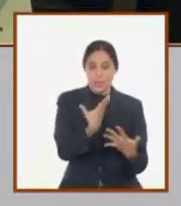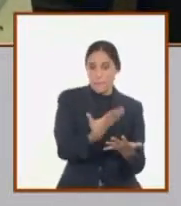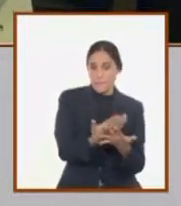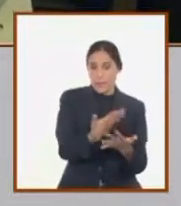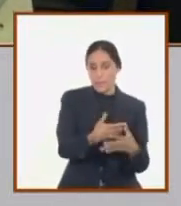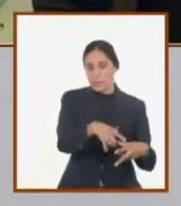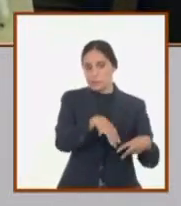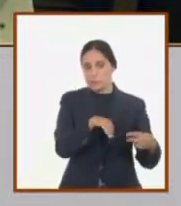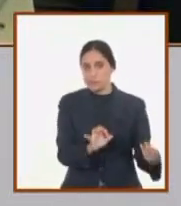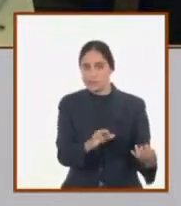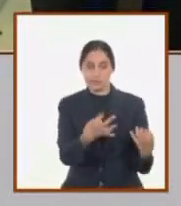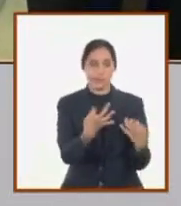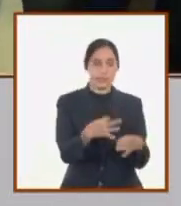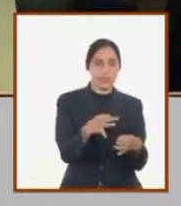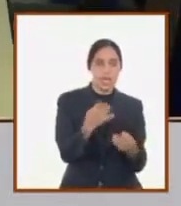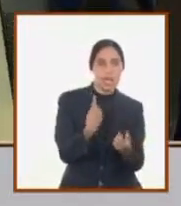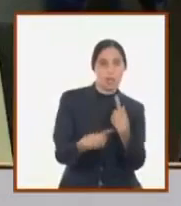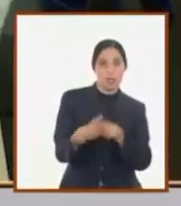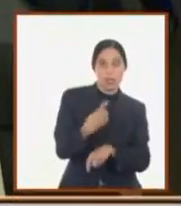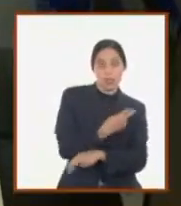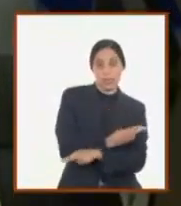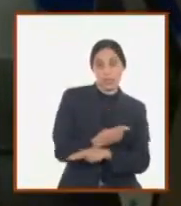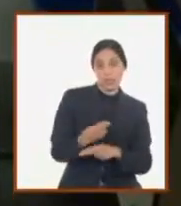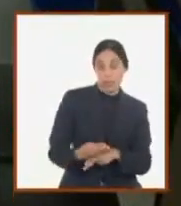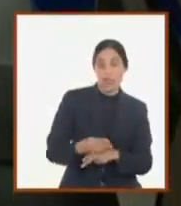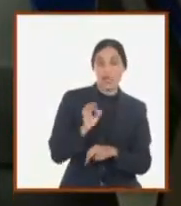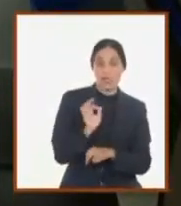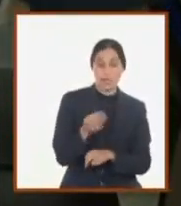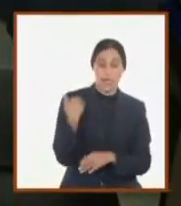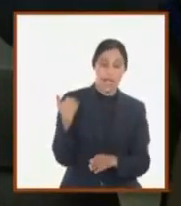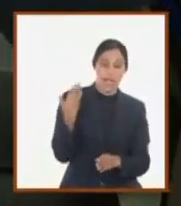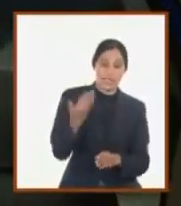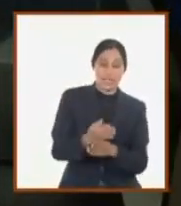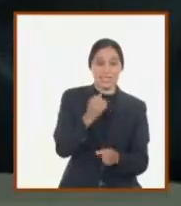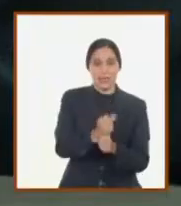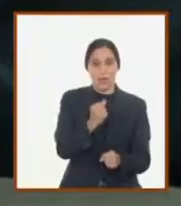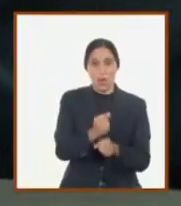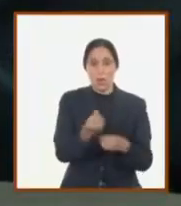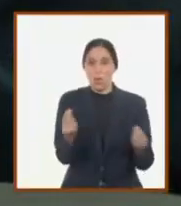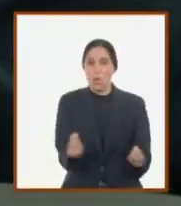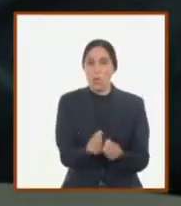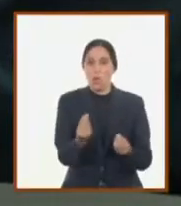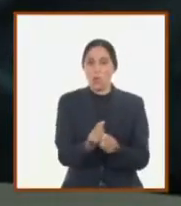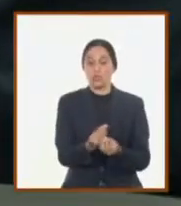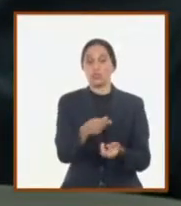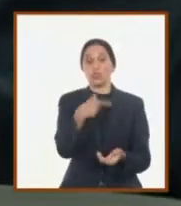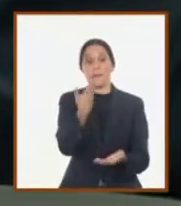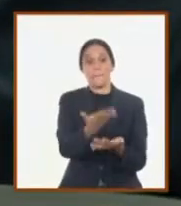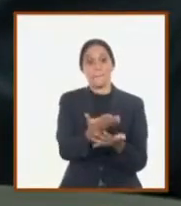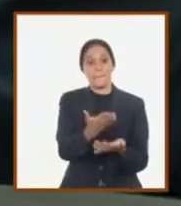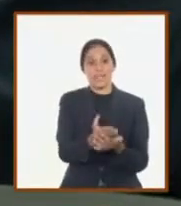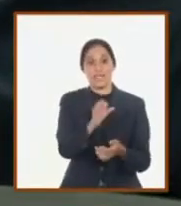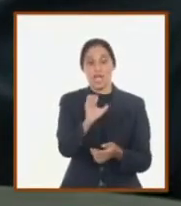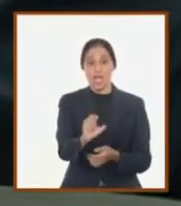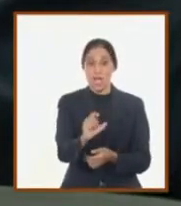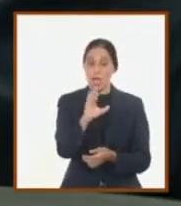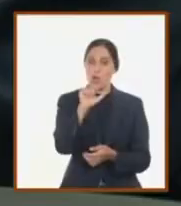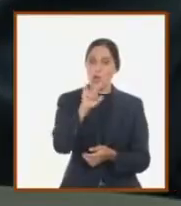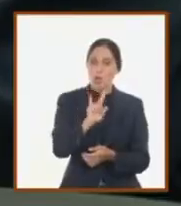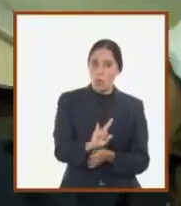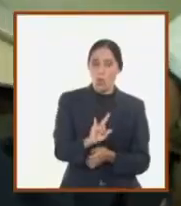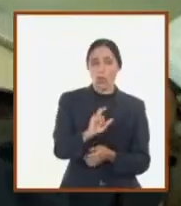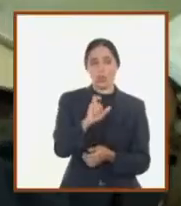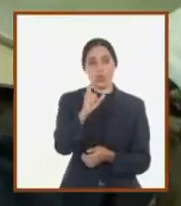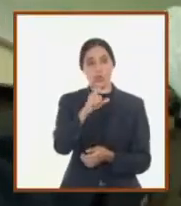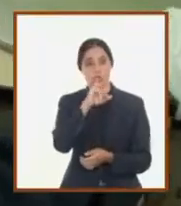archivos el punto de vista de los archivos históricos el arquea que se trabajó con la ui ahí está la descripción de los documentos procesados todavía